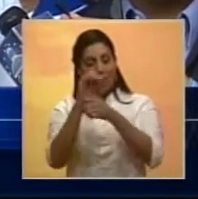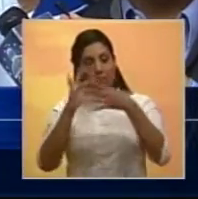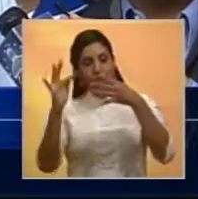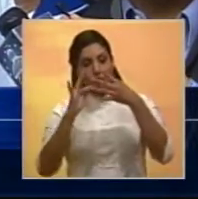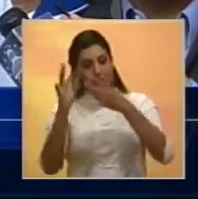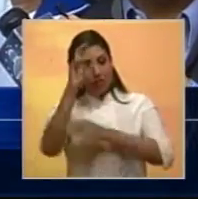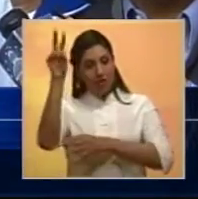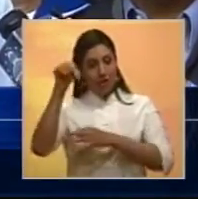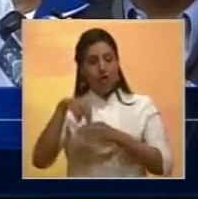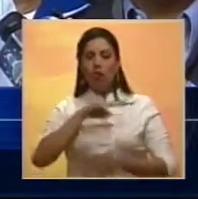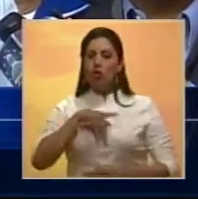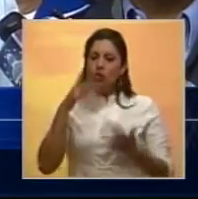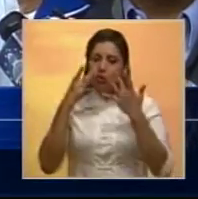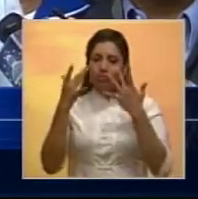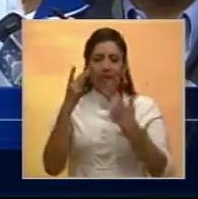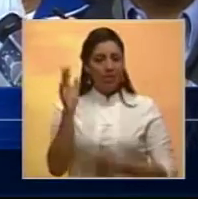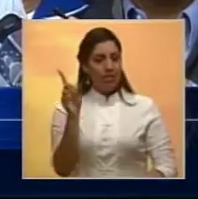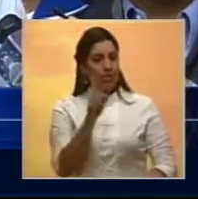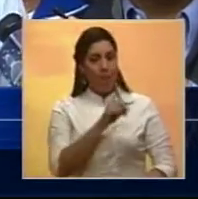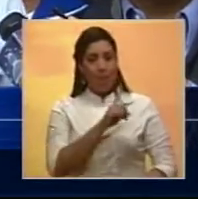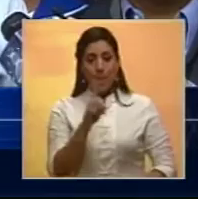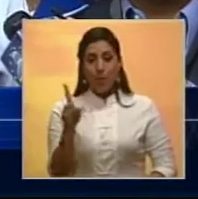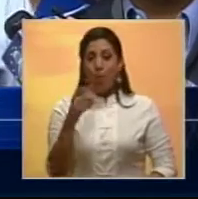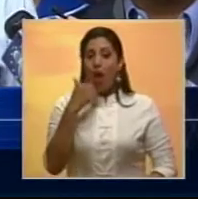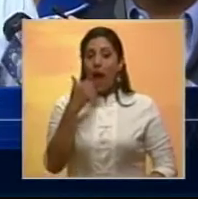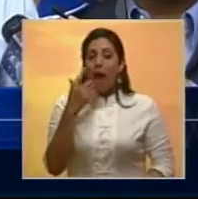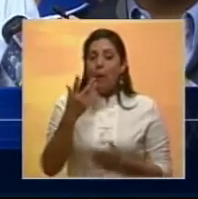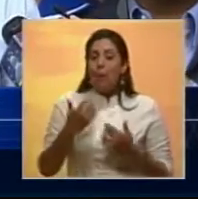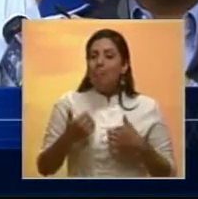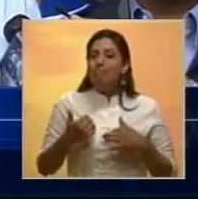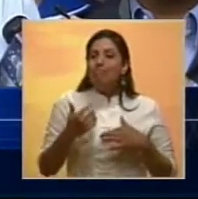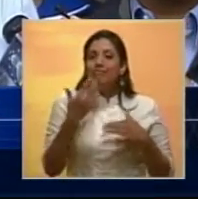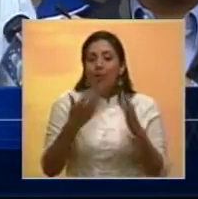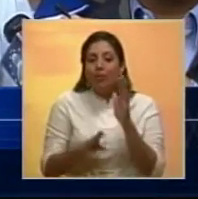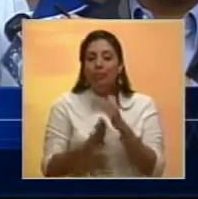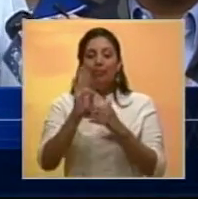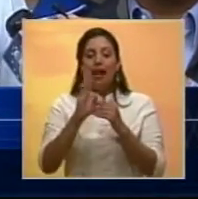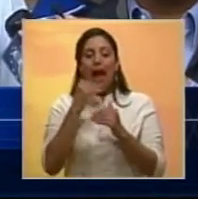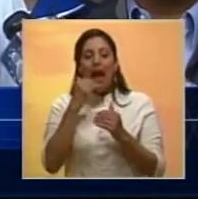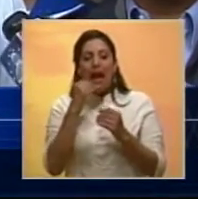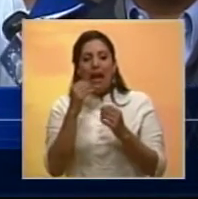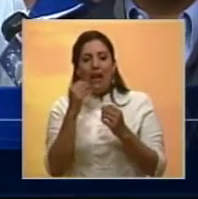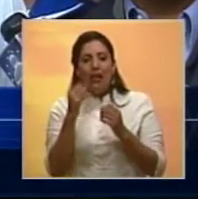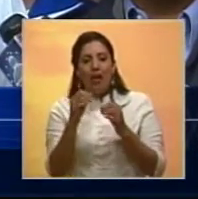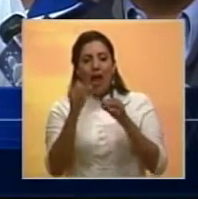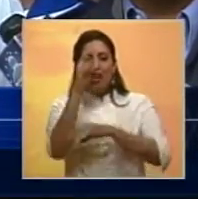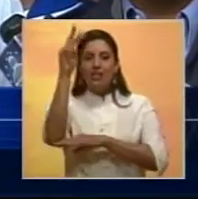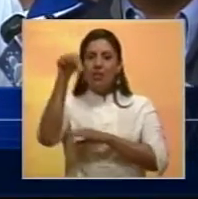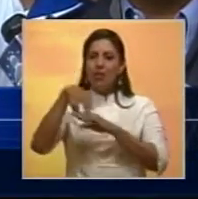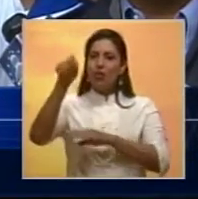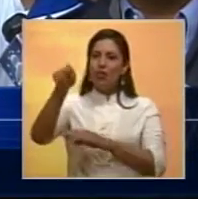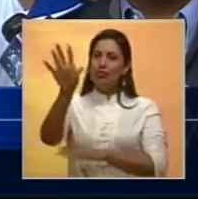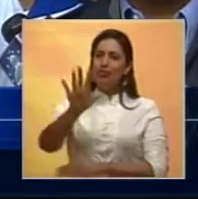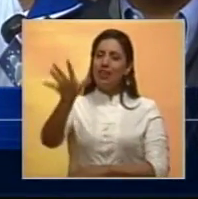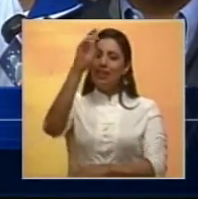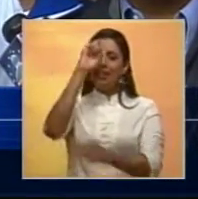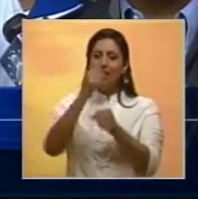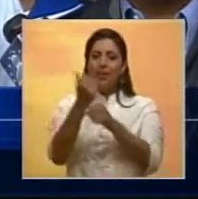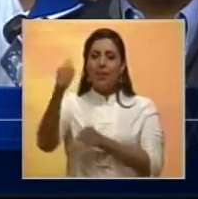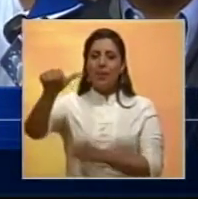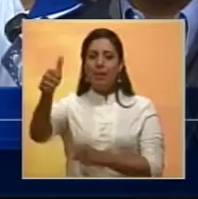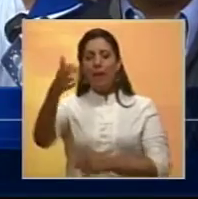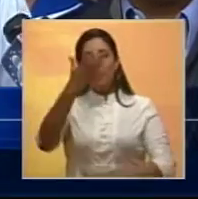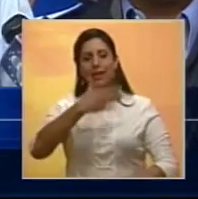Asamblea Nacional, nos damos cuenta que tampoco existe la posibilidad de que esta Asamblea Nacional juzgue la acción del presidente